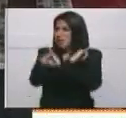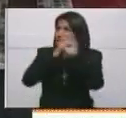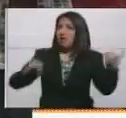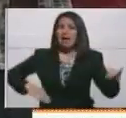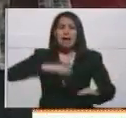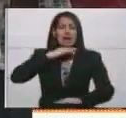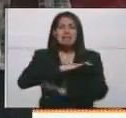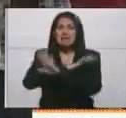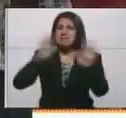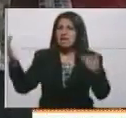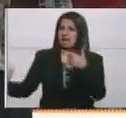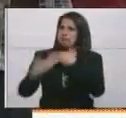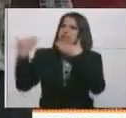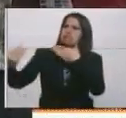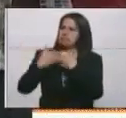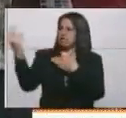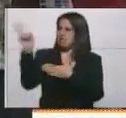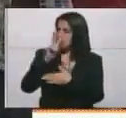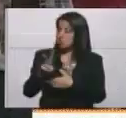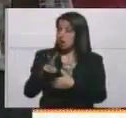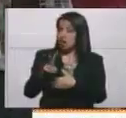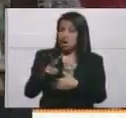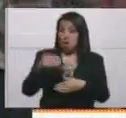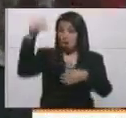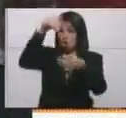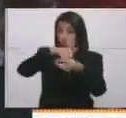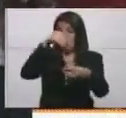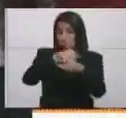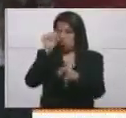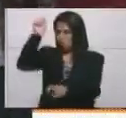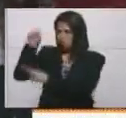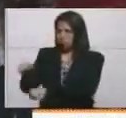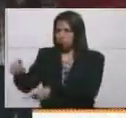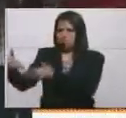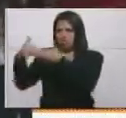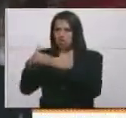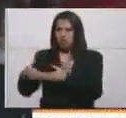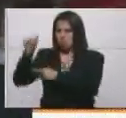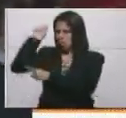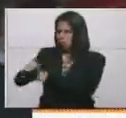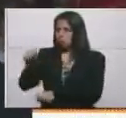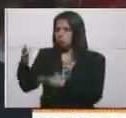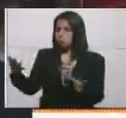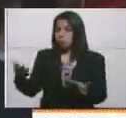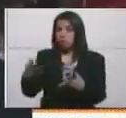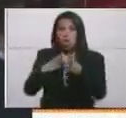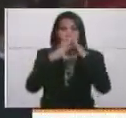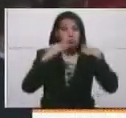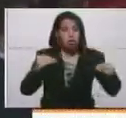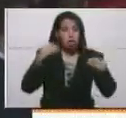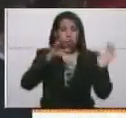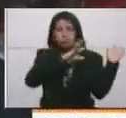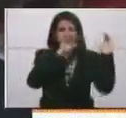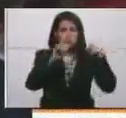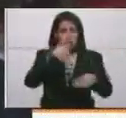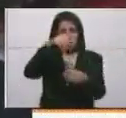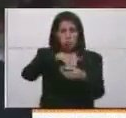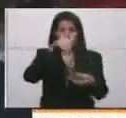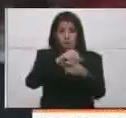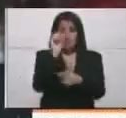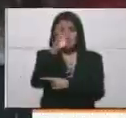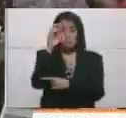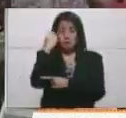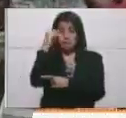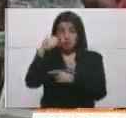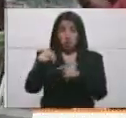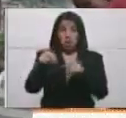de sanciones contra Venezuela. Es un voto antiimperialista. Todo el que vote el domingo en las elecciones convocadas por la Asamblea Nacional Constituyente es